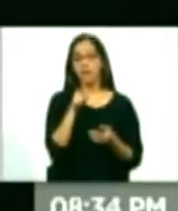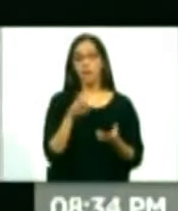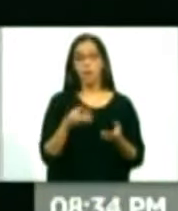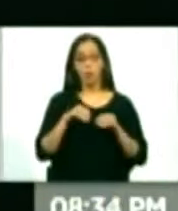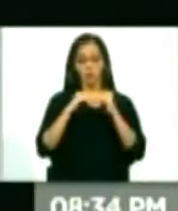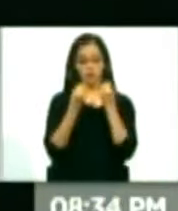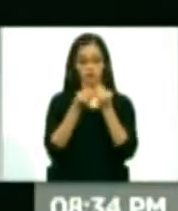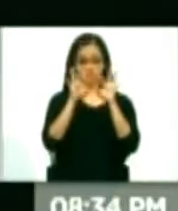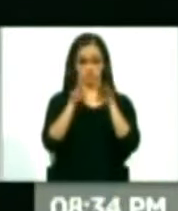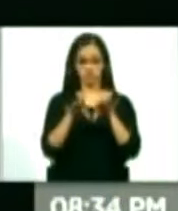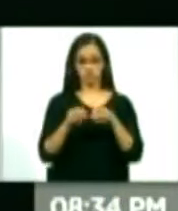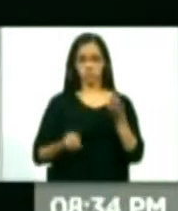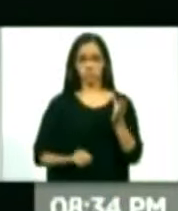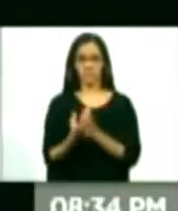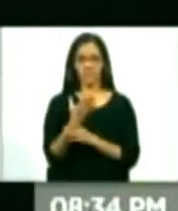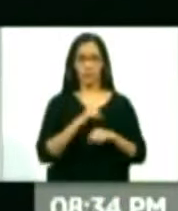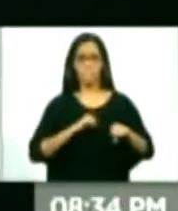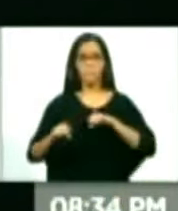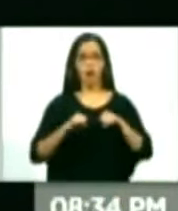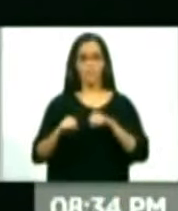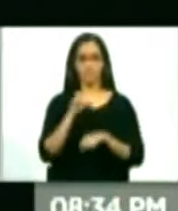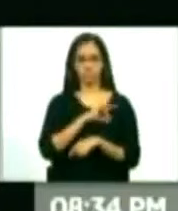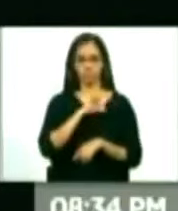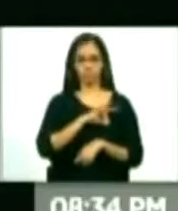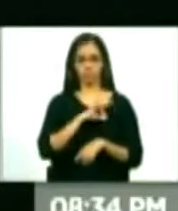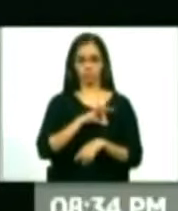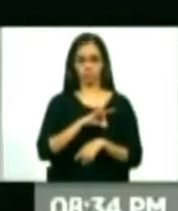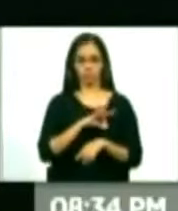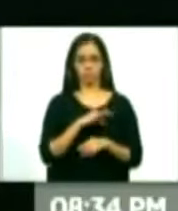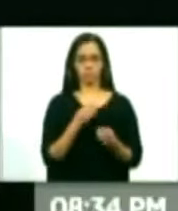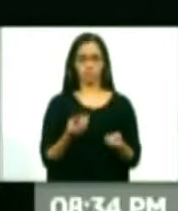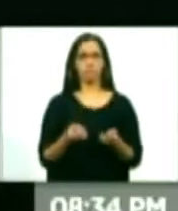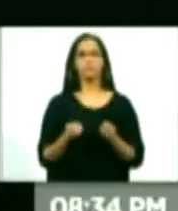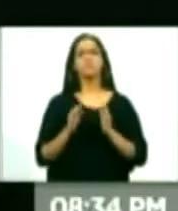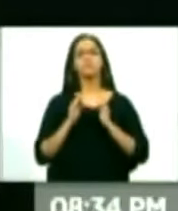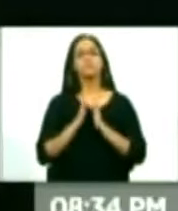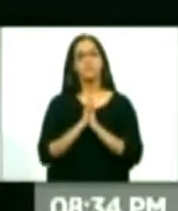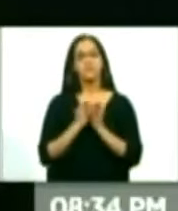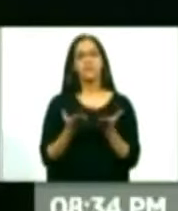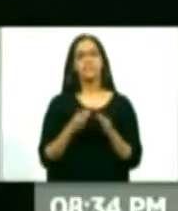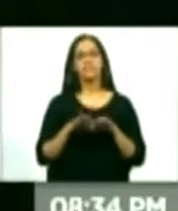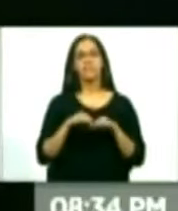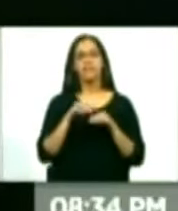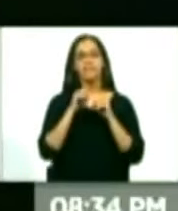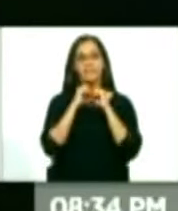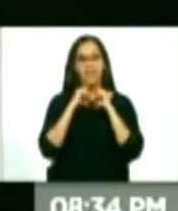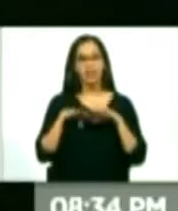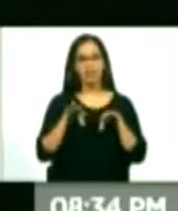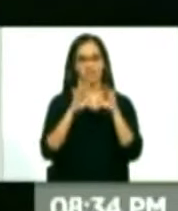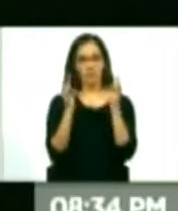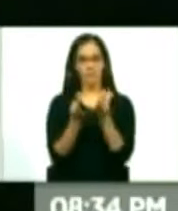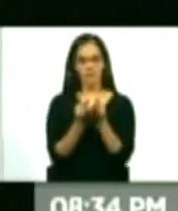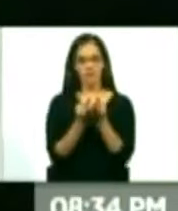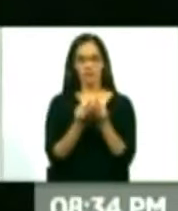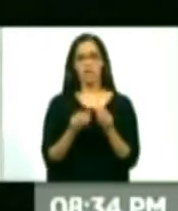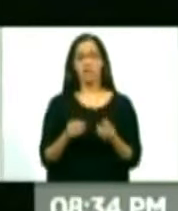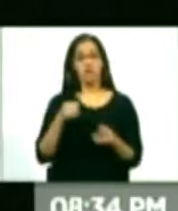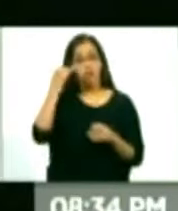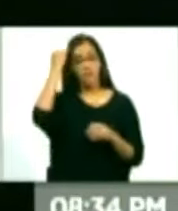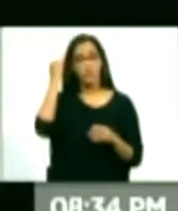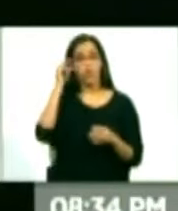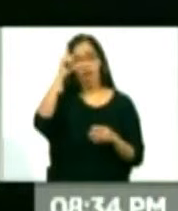nacimiento de los movimientos, de los movimientos socialistas, como la Sagrada Familia en 1844, la ideología